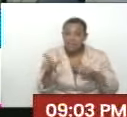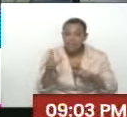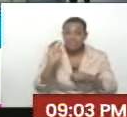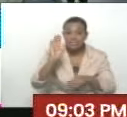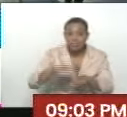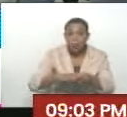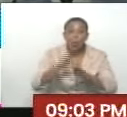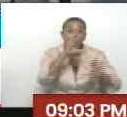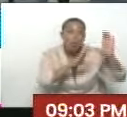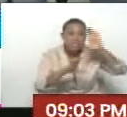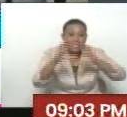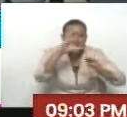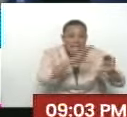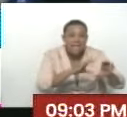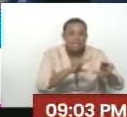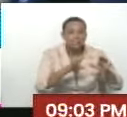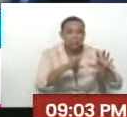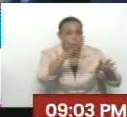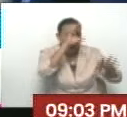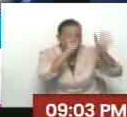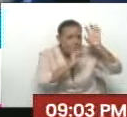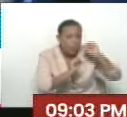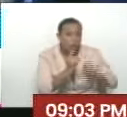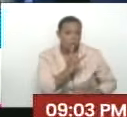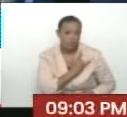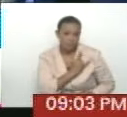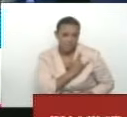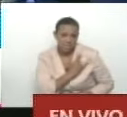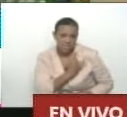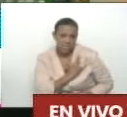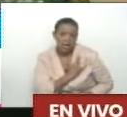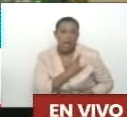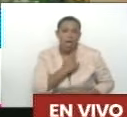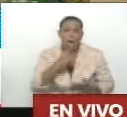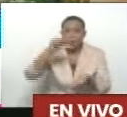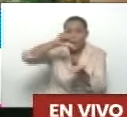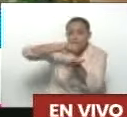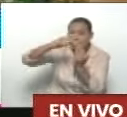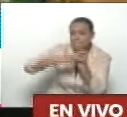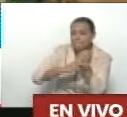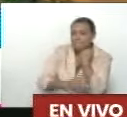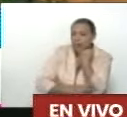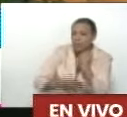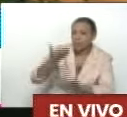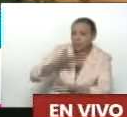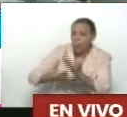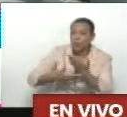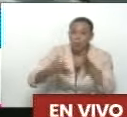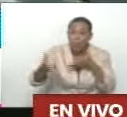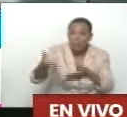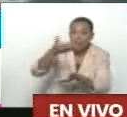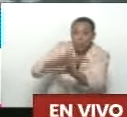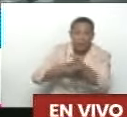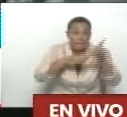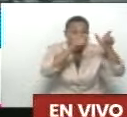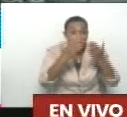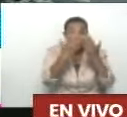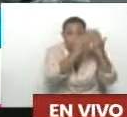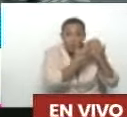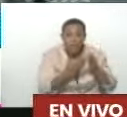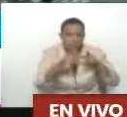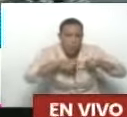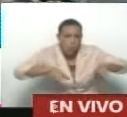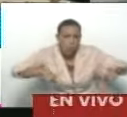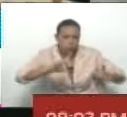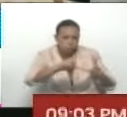con ciencia, con formación científica, con universidades, con parques tecnológicos, con intercambio de talentos, con estudios en oceanografía,